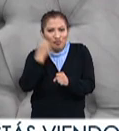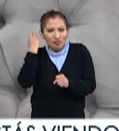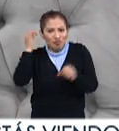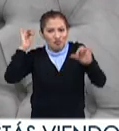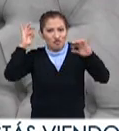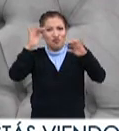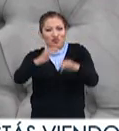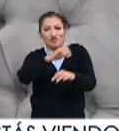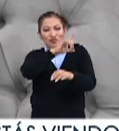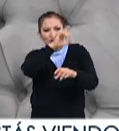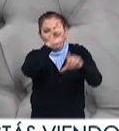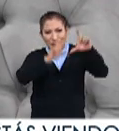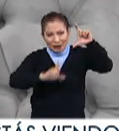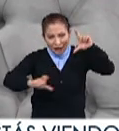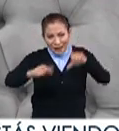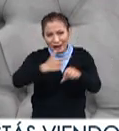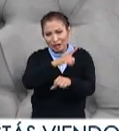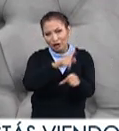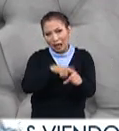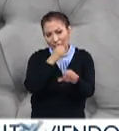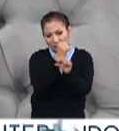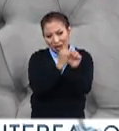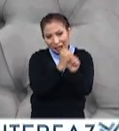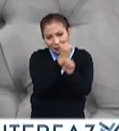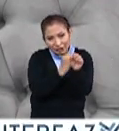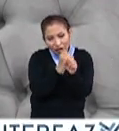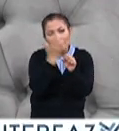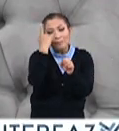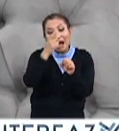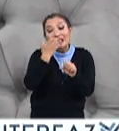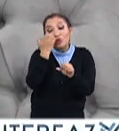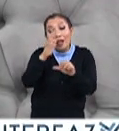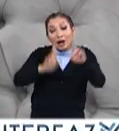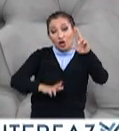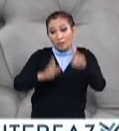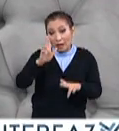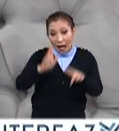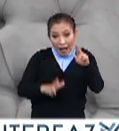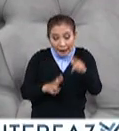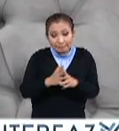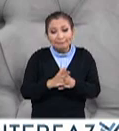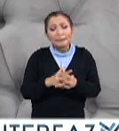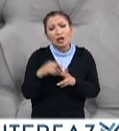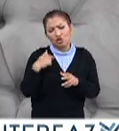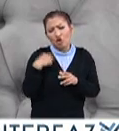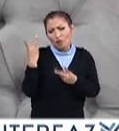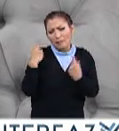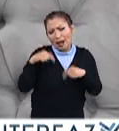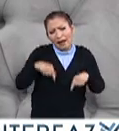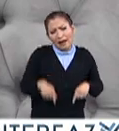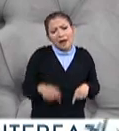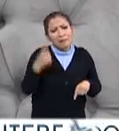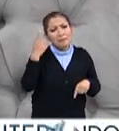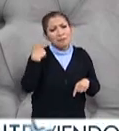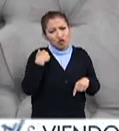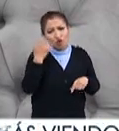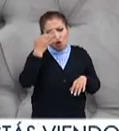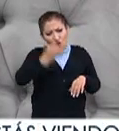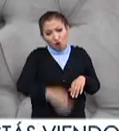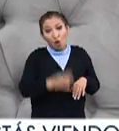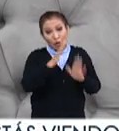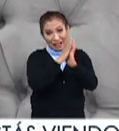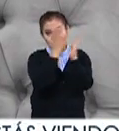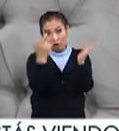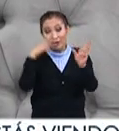Congreso Nacional de Investigación para las Escuelas Normales. Y estoy aquí porque fue aceptado